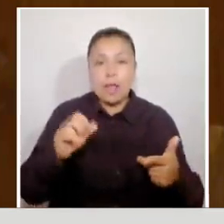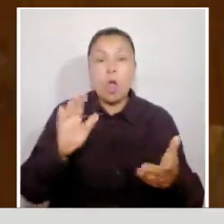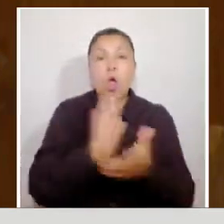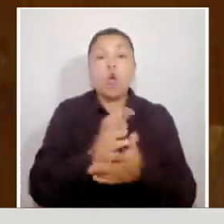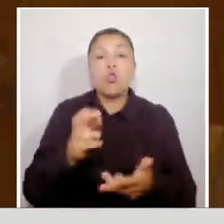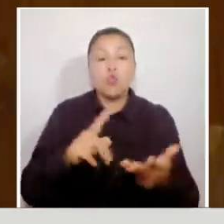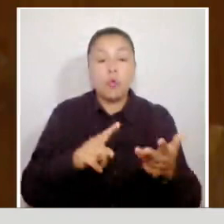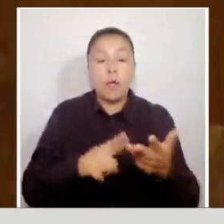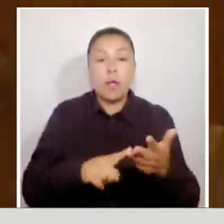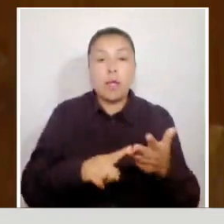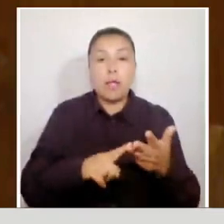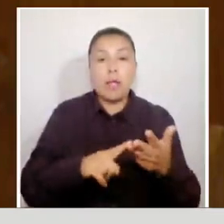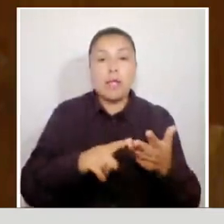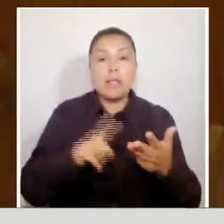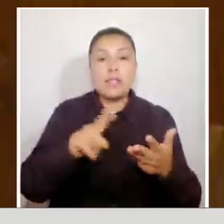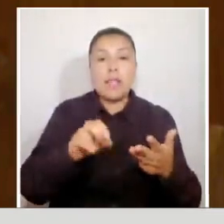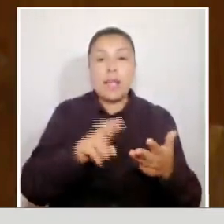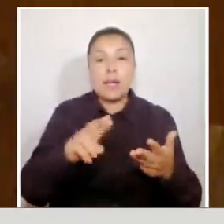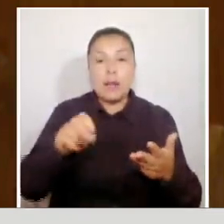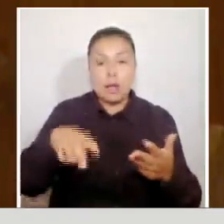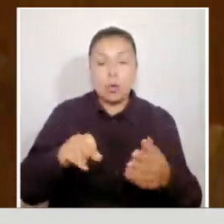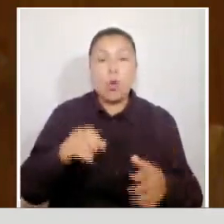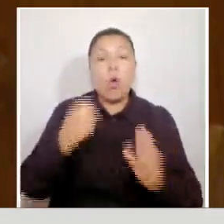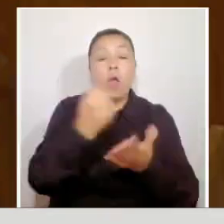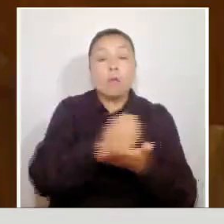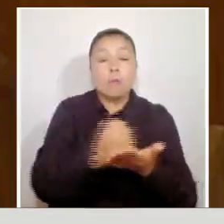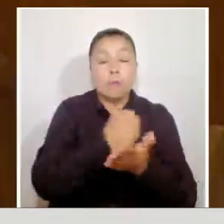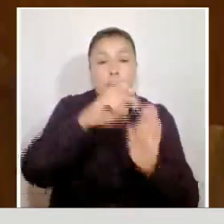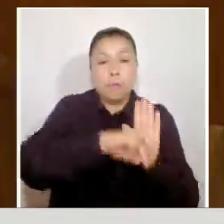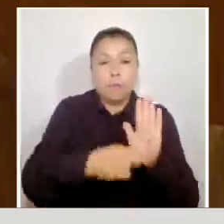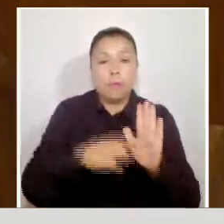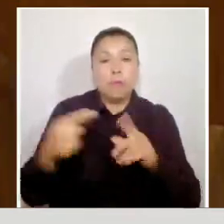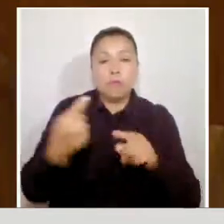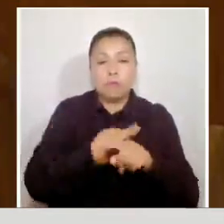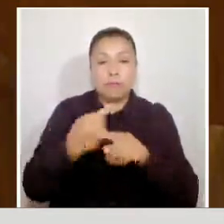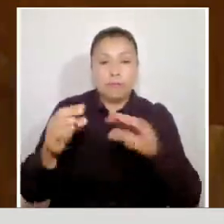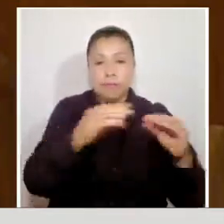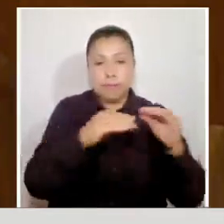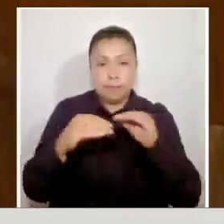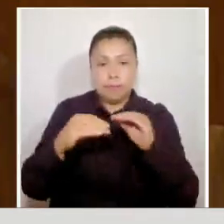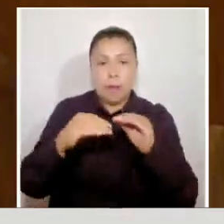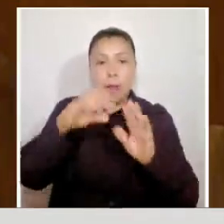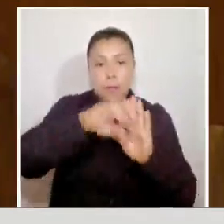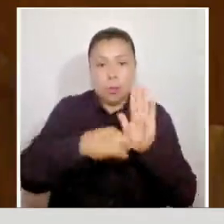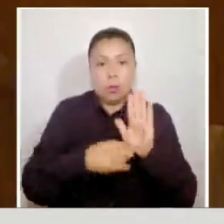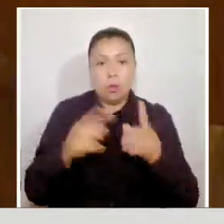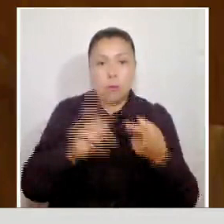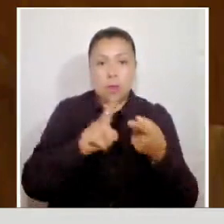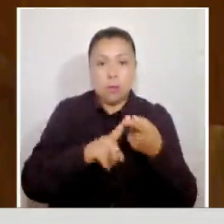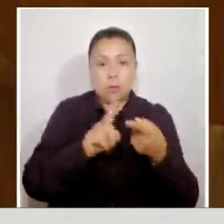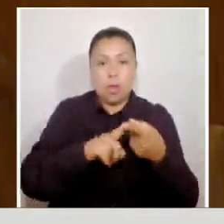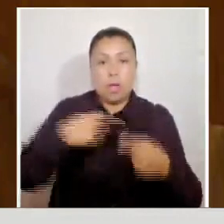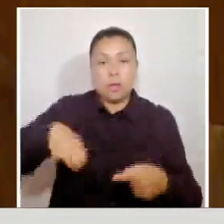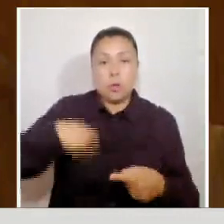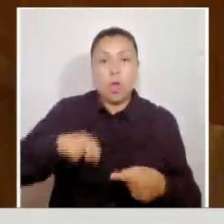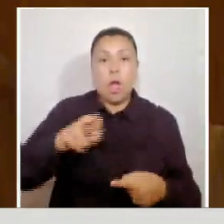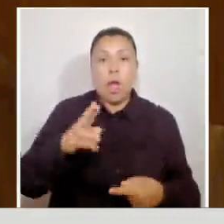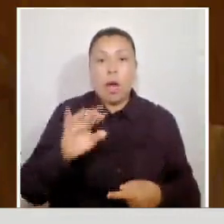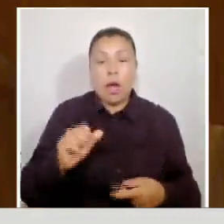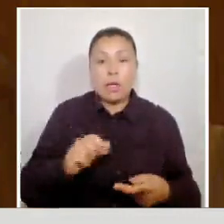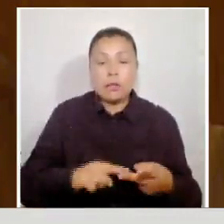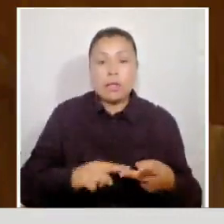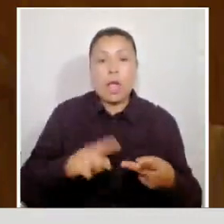Serrano tramitación del proyecto en en la discusión de esta iniciativa participaron el senador José García rumin y la